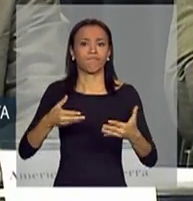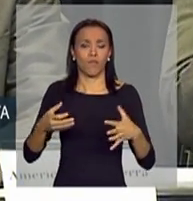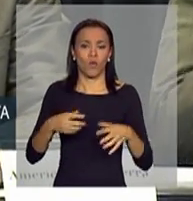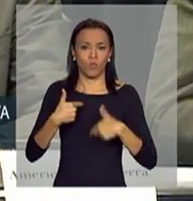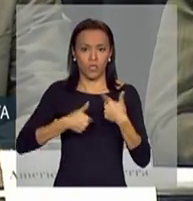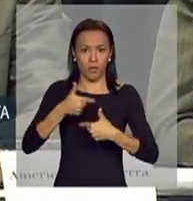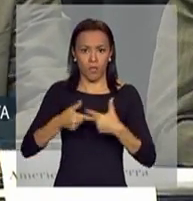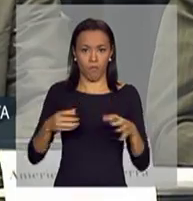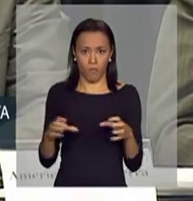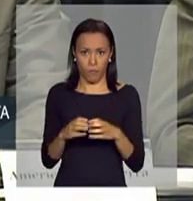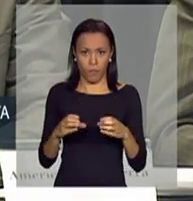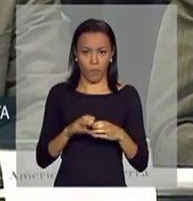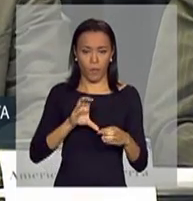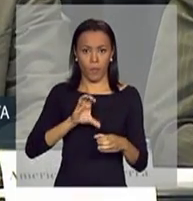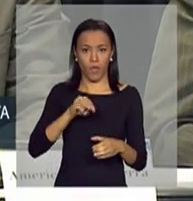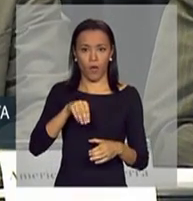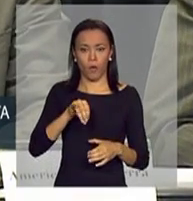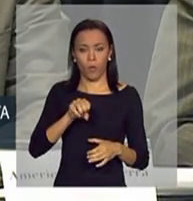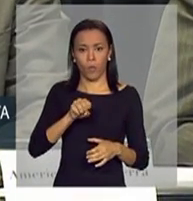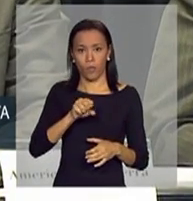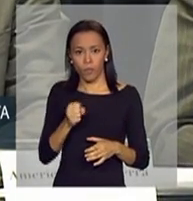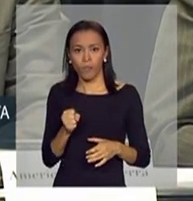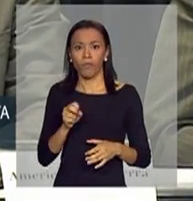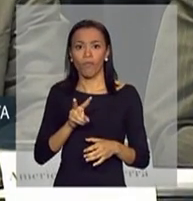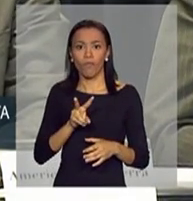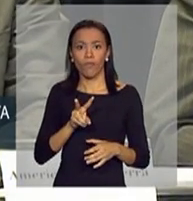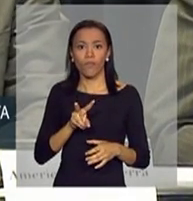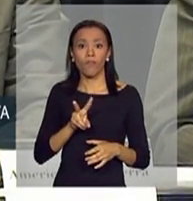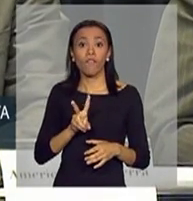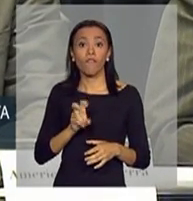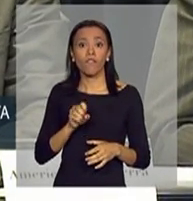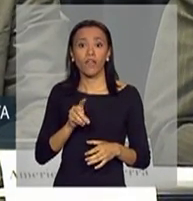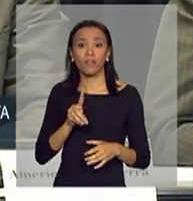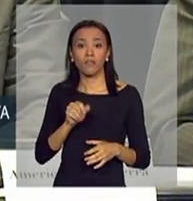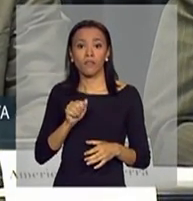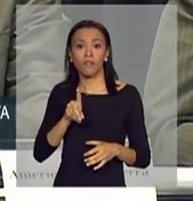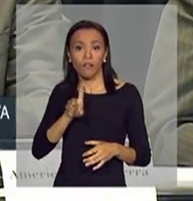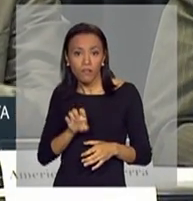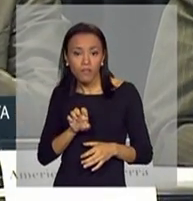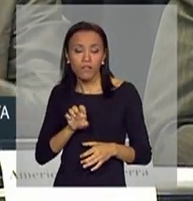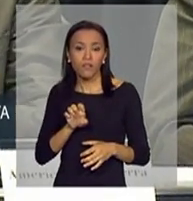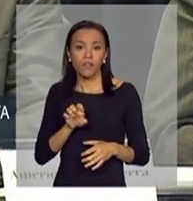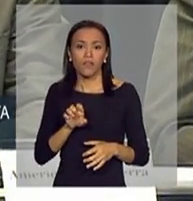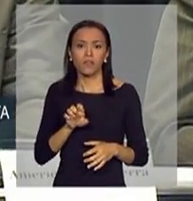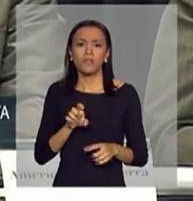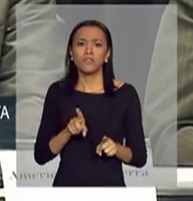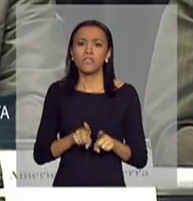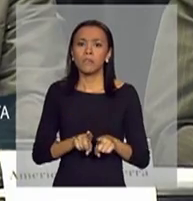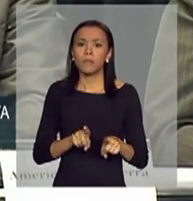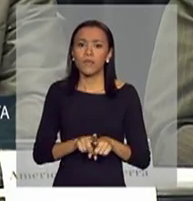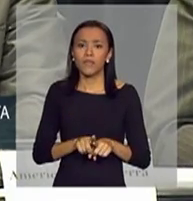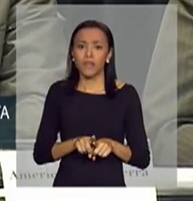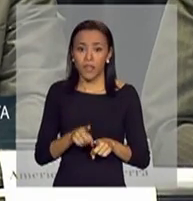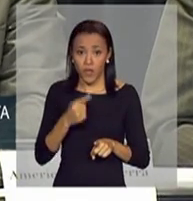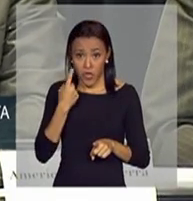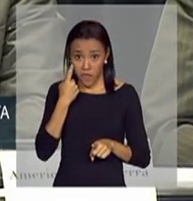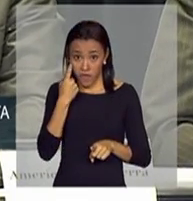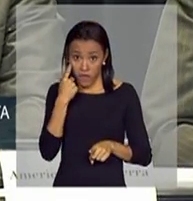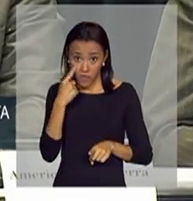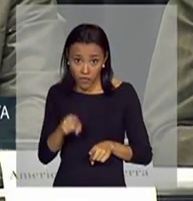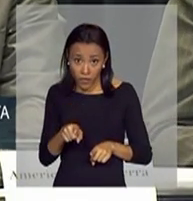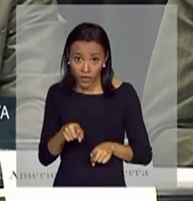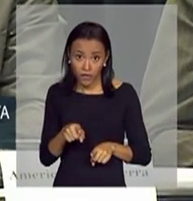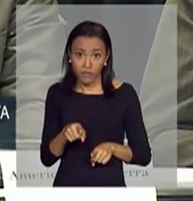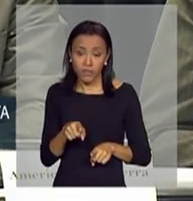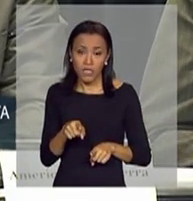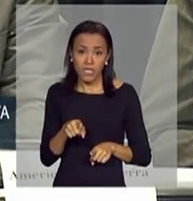la fecha. Y lo que nosotros nos gustaría ver al final de este recorrido, este es un